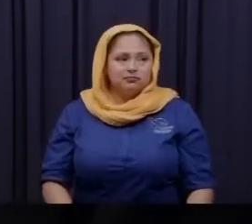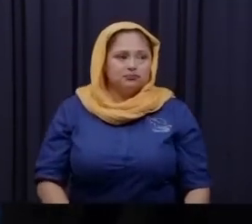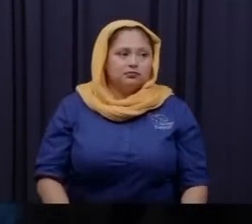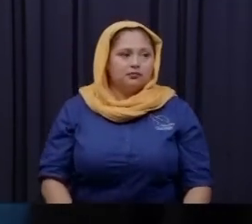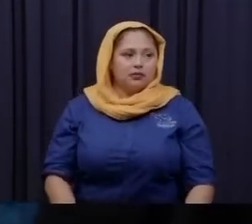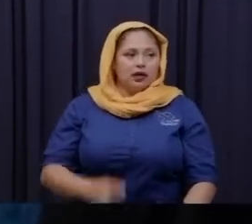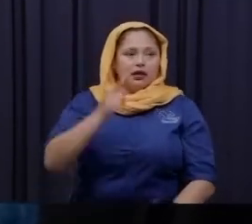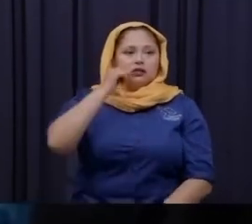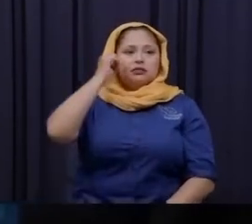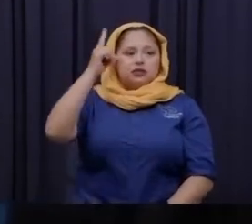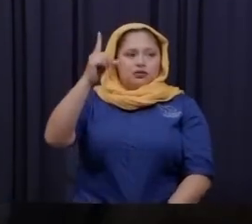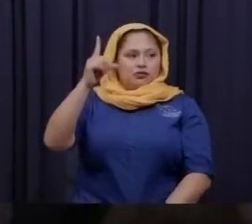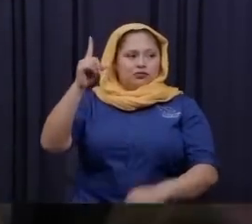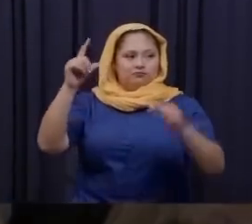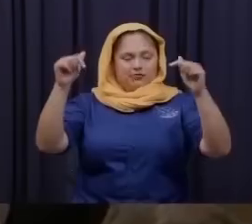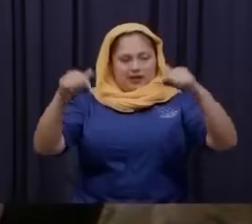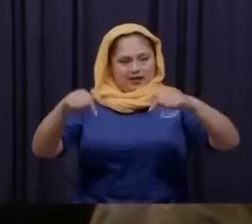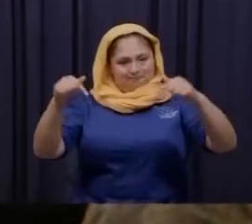El Señor está aquí